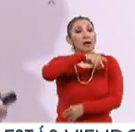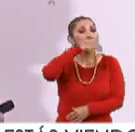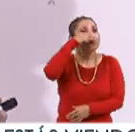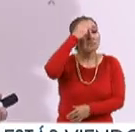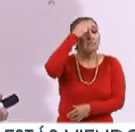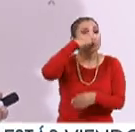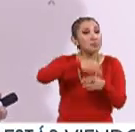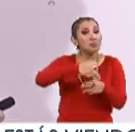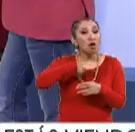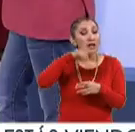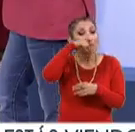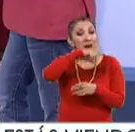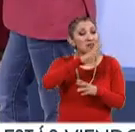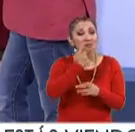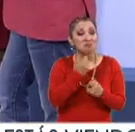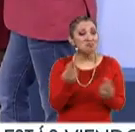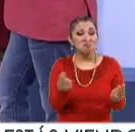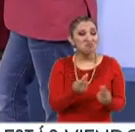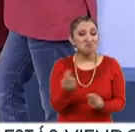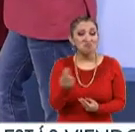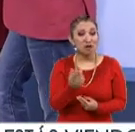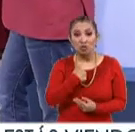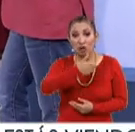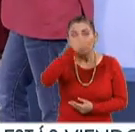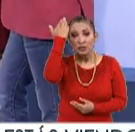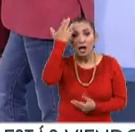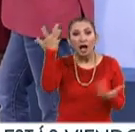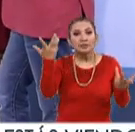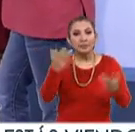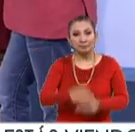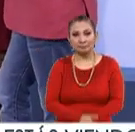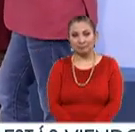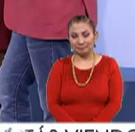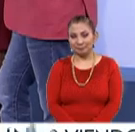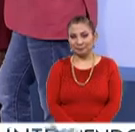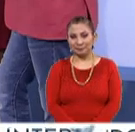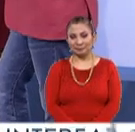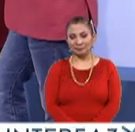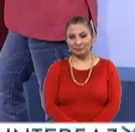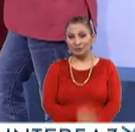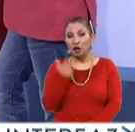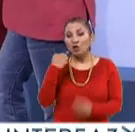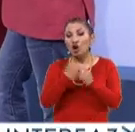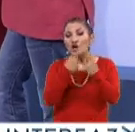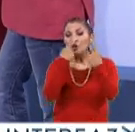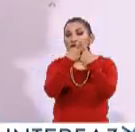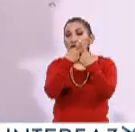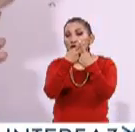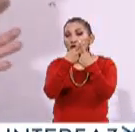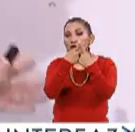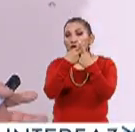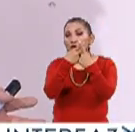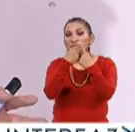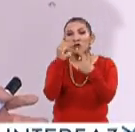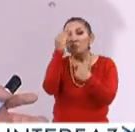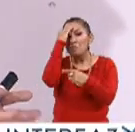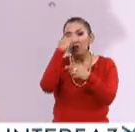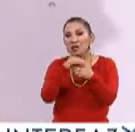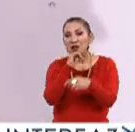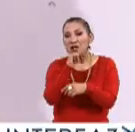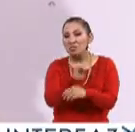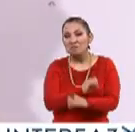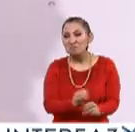falta memorizar eso. Si uno no lo sabe, lo construye. Lo construye, claro. Por medio de la multiplicación. Entonces no hace falta